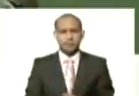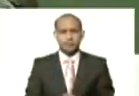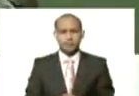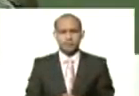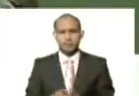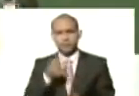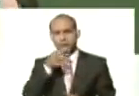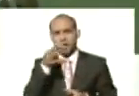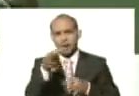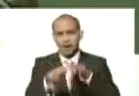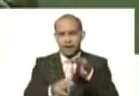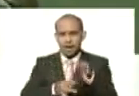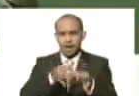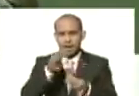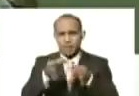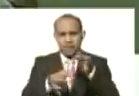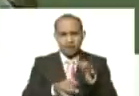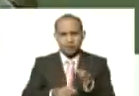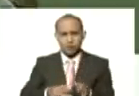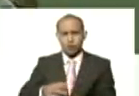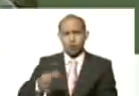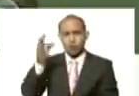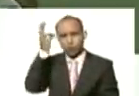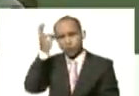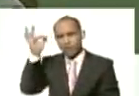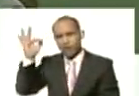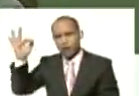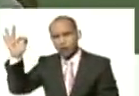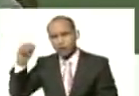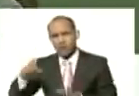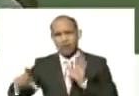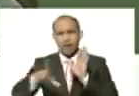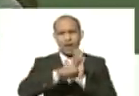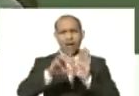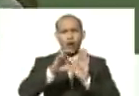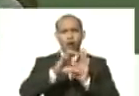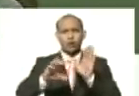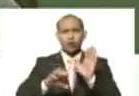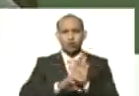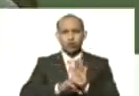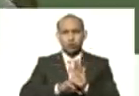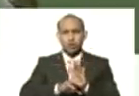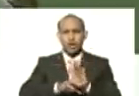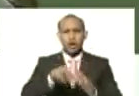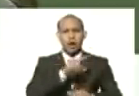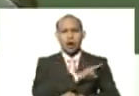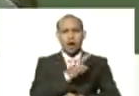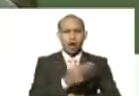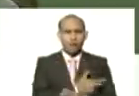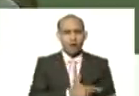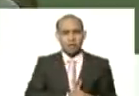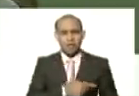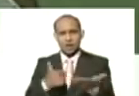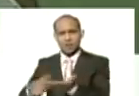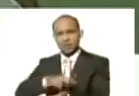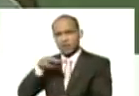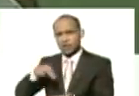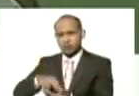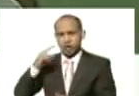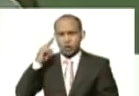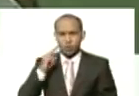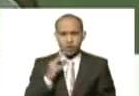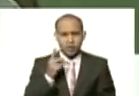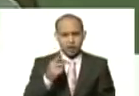en la explicación filosófica de la ley constitucional de la Fuerza Armada Nacional Bolivariana. Es un trabajo que ha hecho o